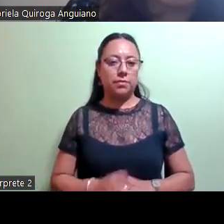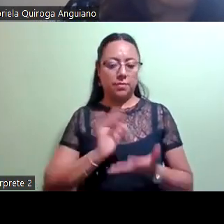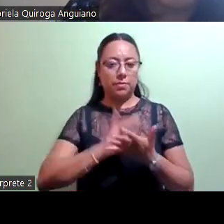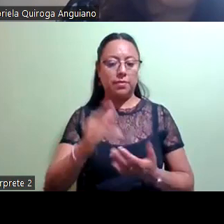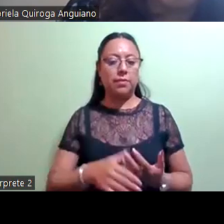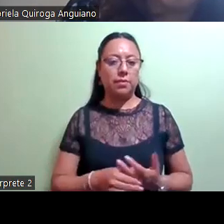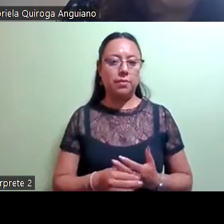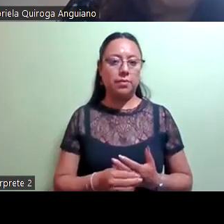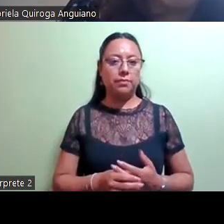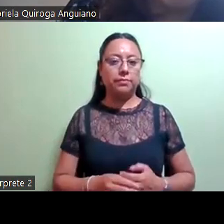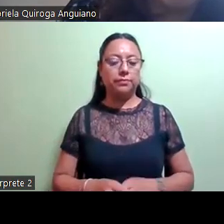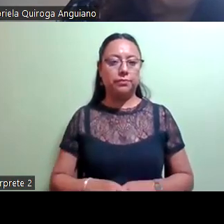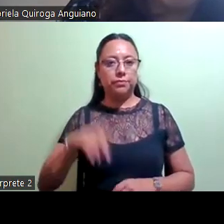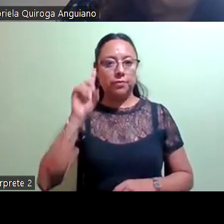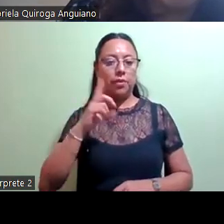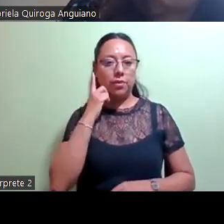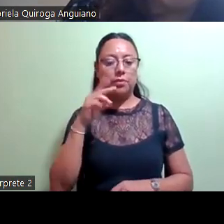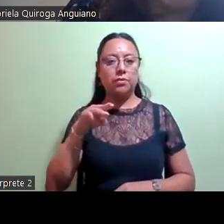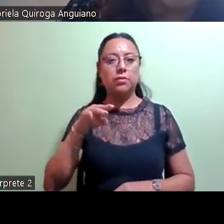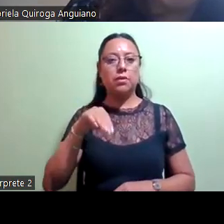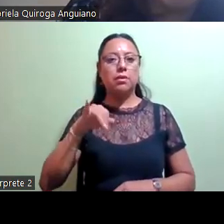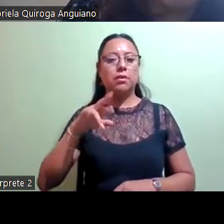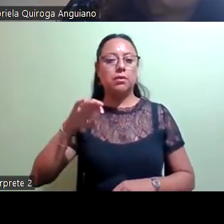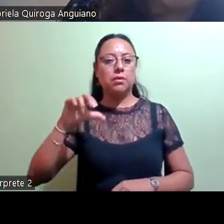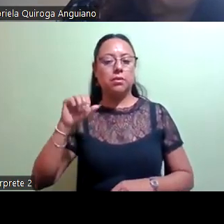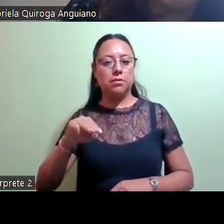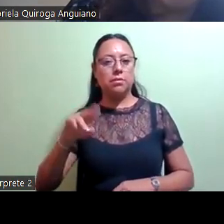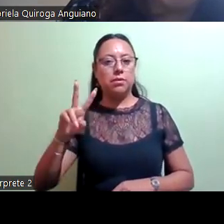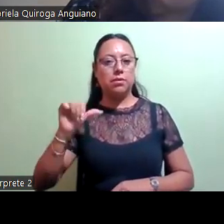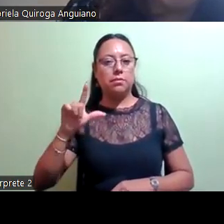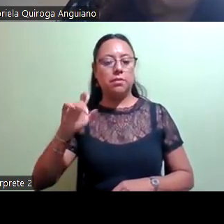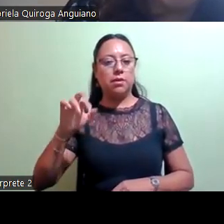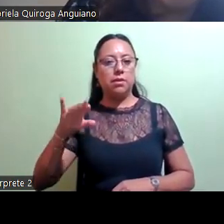Gracias. Diputada Miriam Valeria.